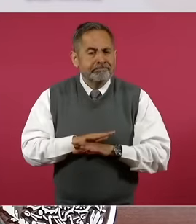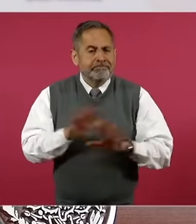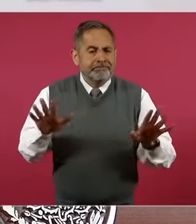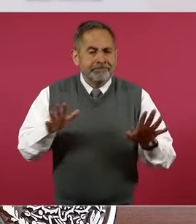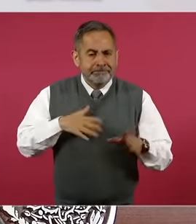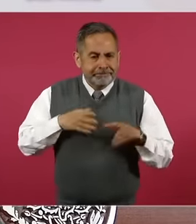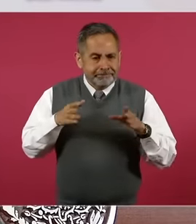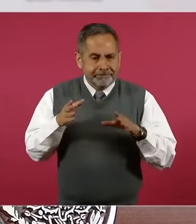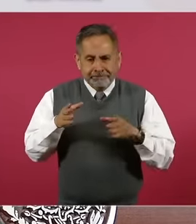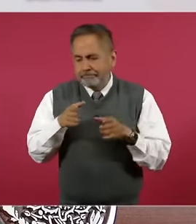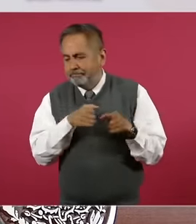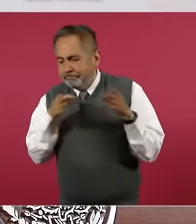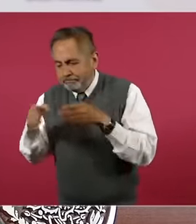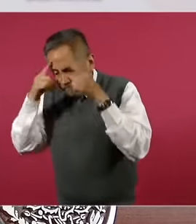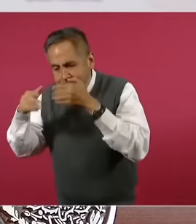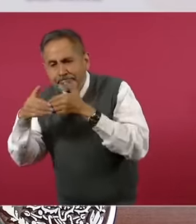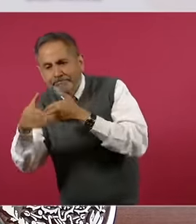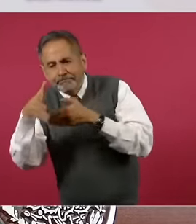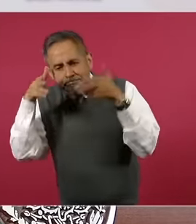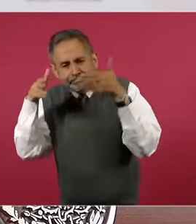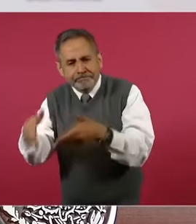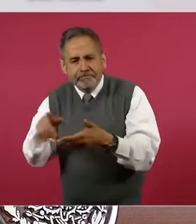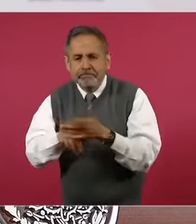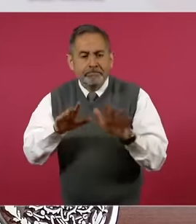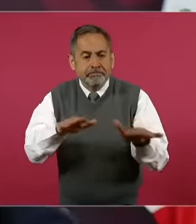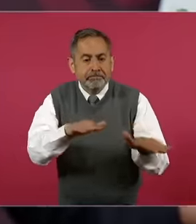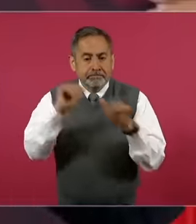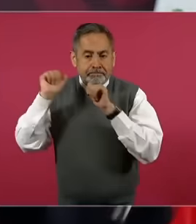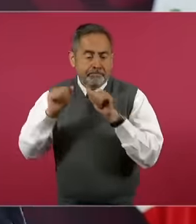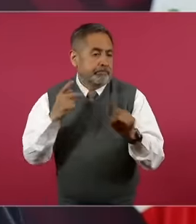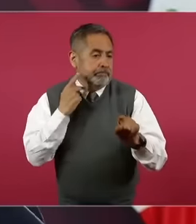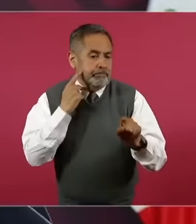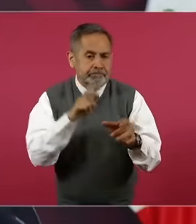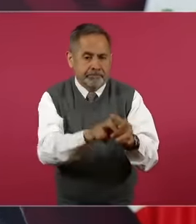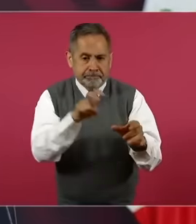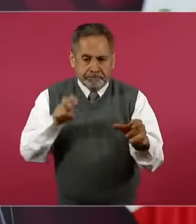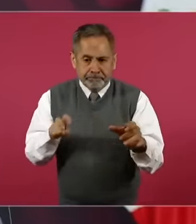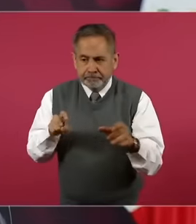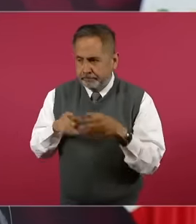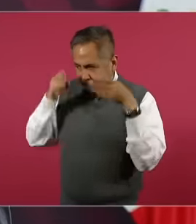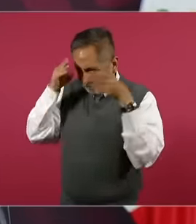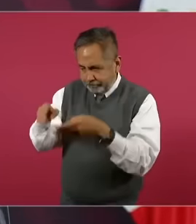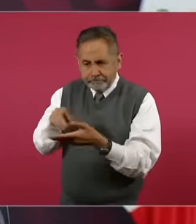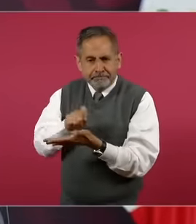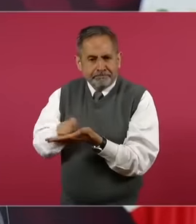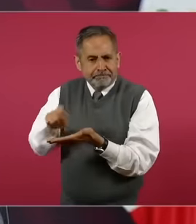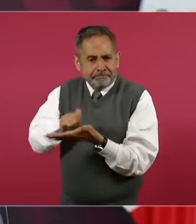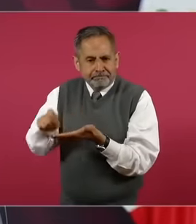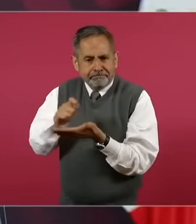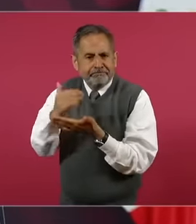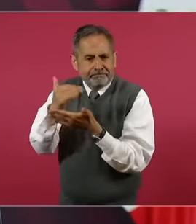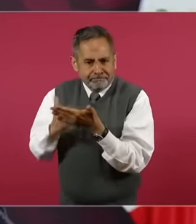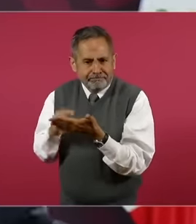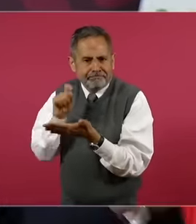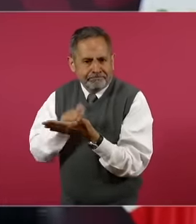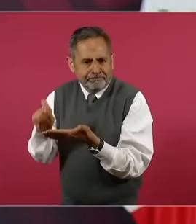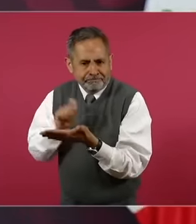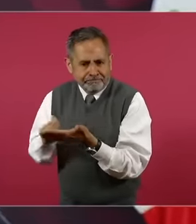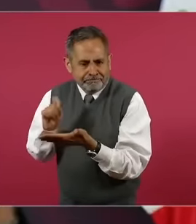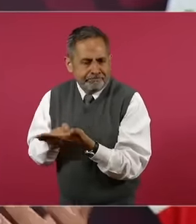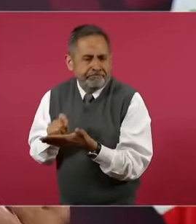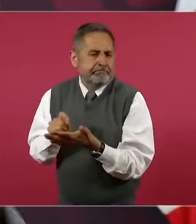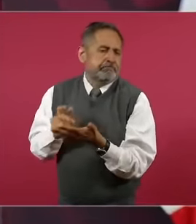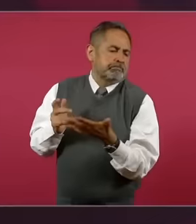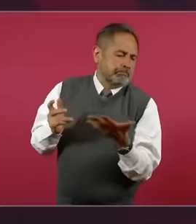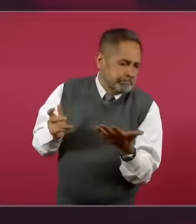mi trabajo hacia adelante. Me retiro de la política, pero me voy a dedicar a escribir. Y eso me va